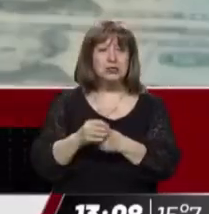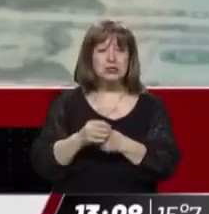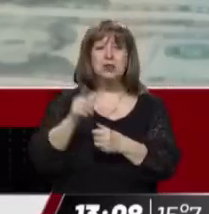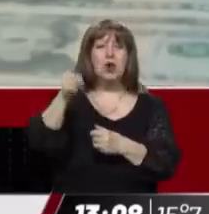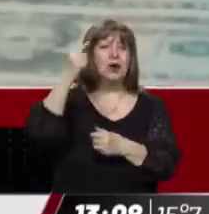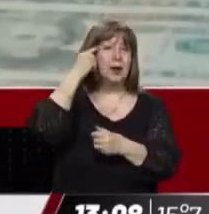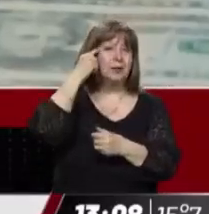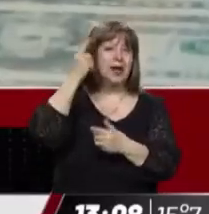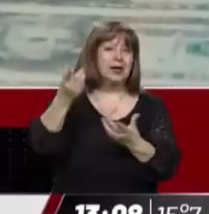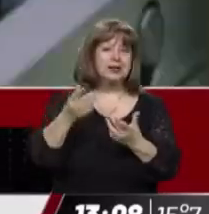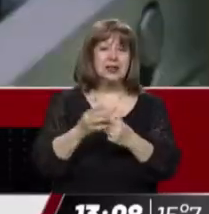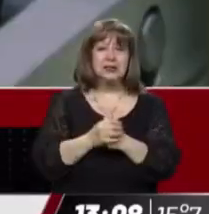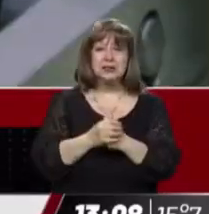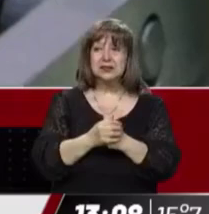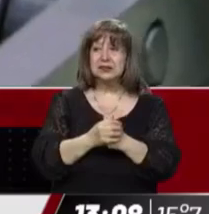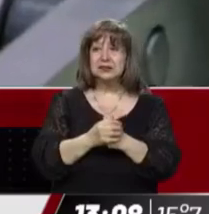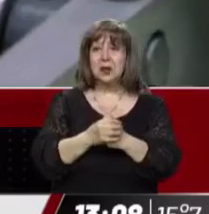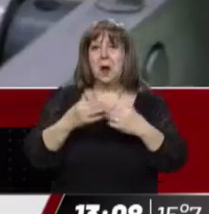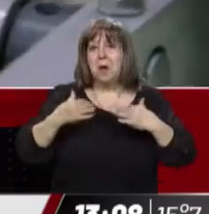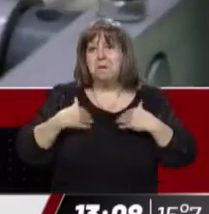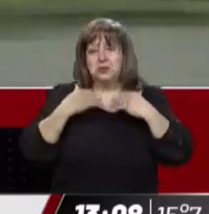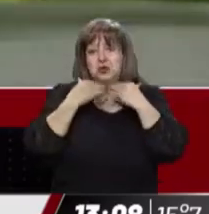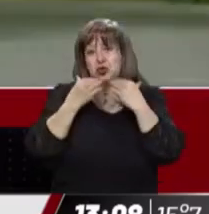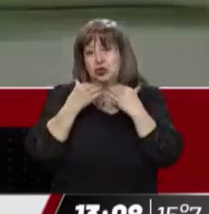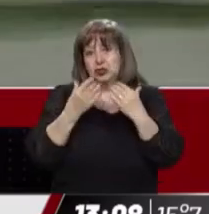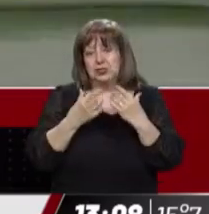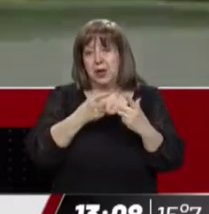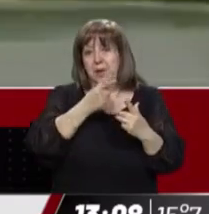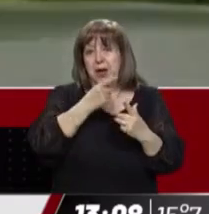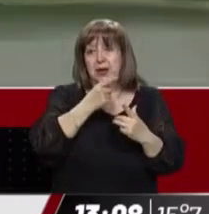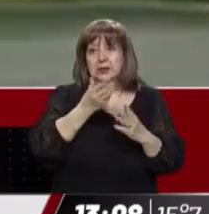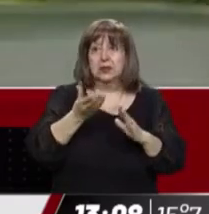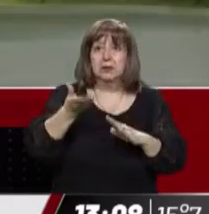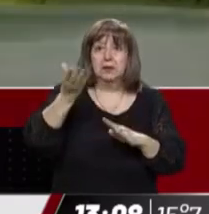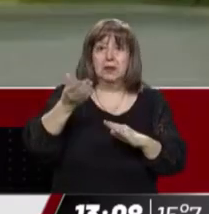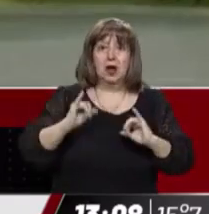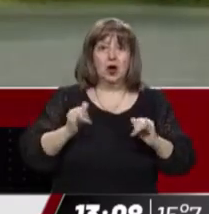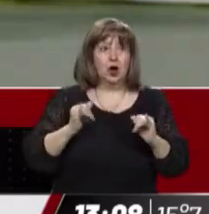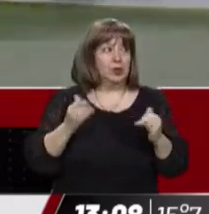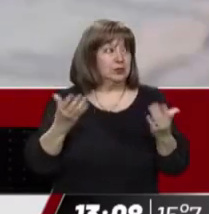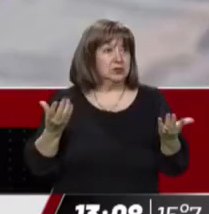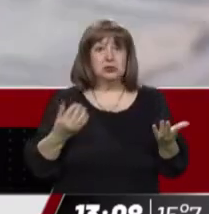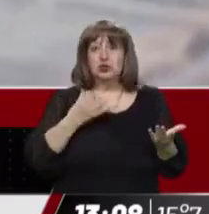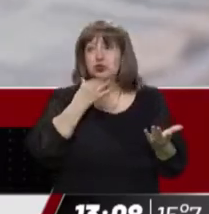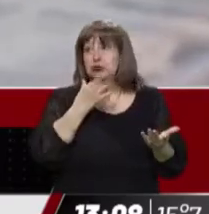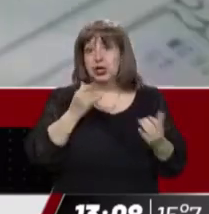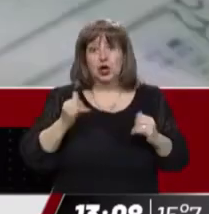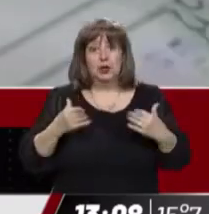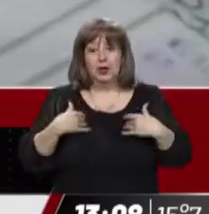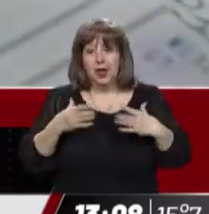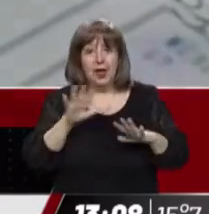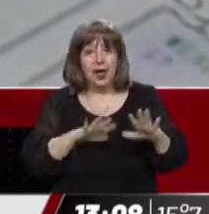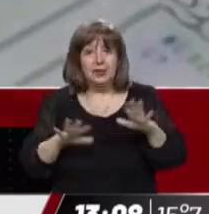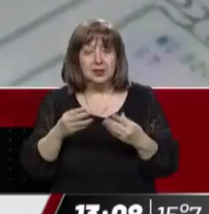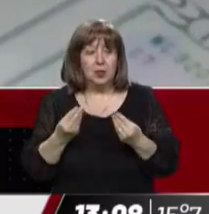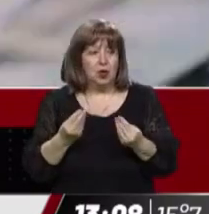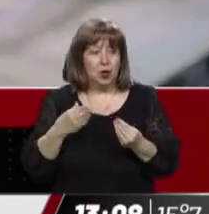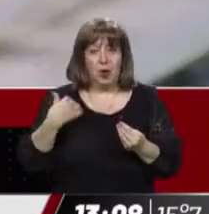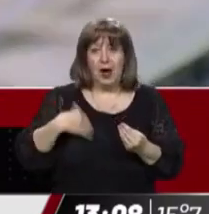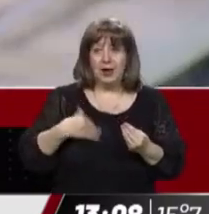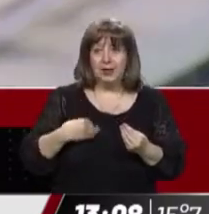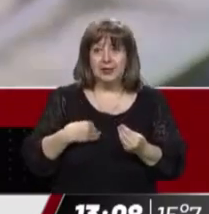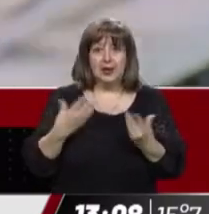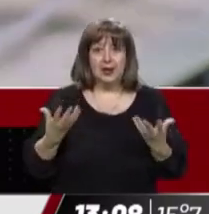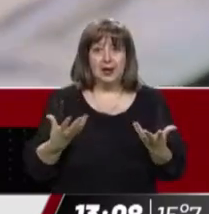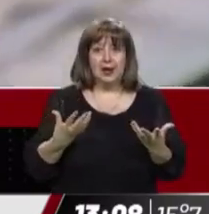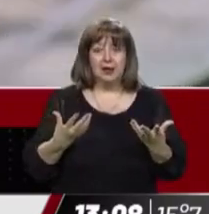¿Qué piensan, qué hay que hacer? No sé qué hacer, pero se está yendo todo y uno como joven posta ya no sabe cómo centrarse en Argentina.